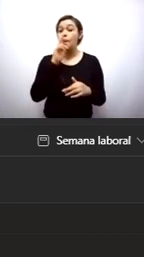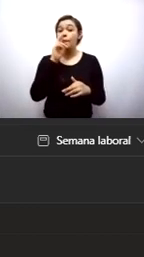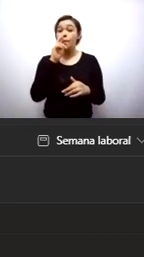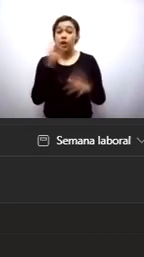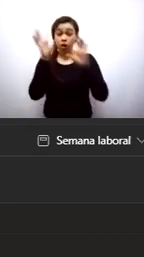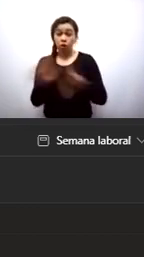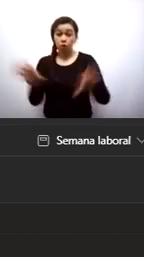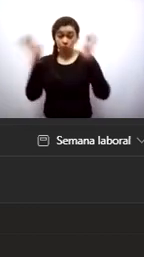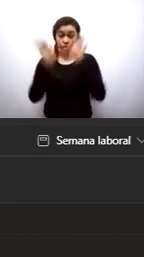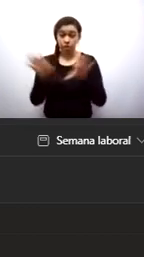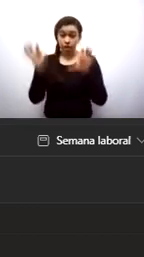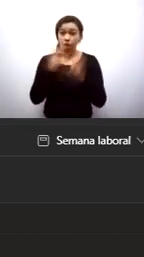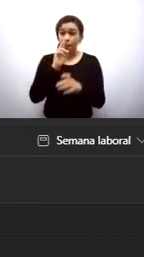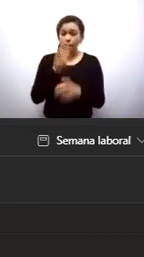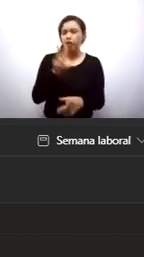el momento.